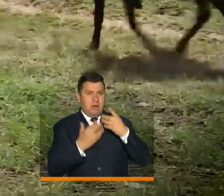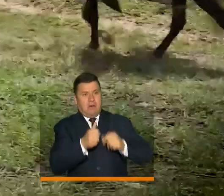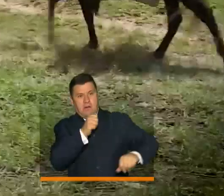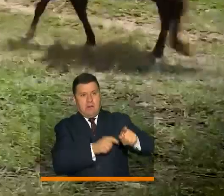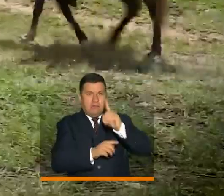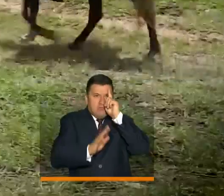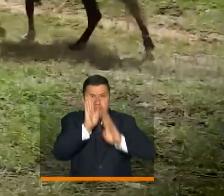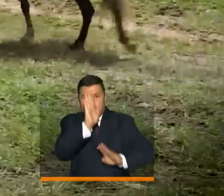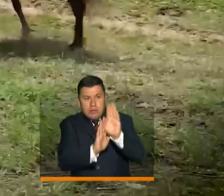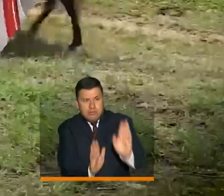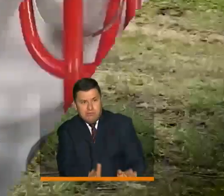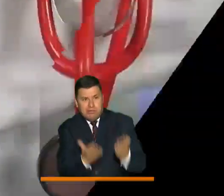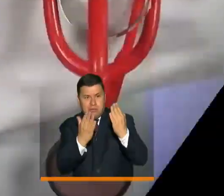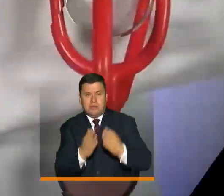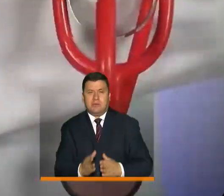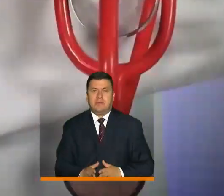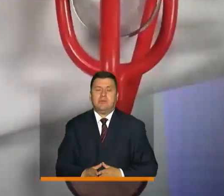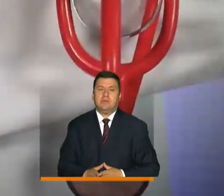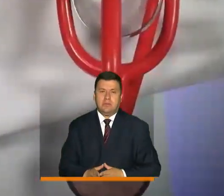en emprendedores.